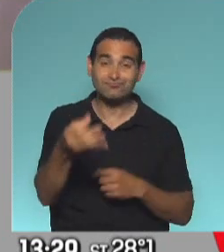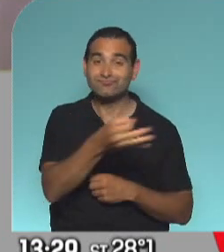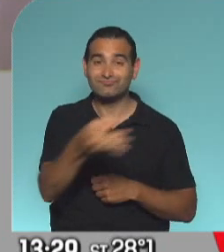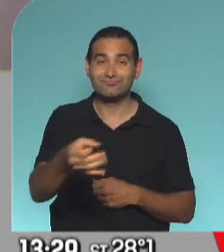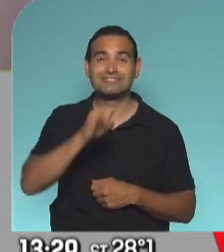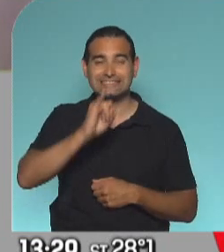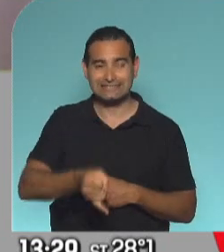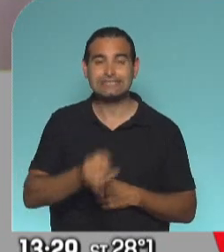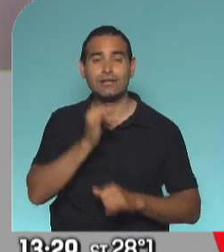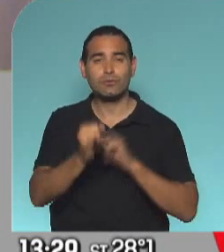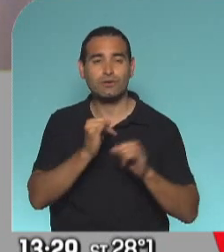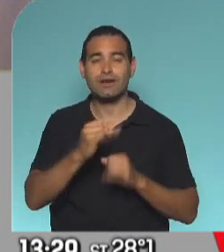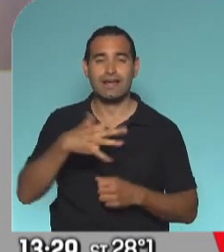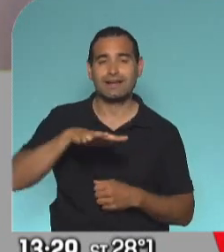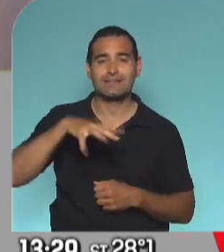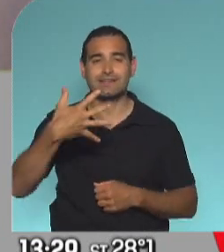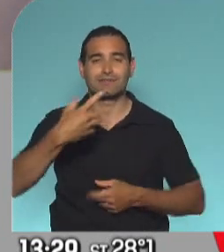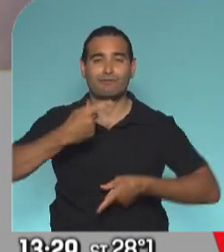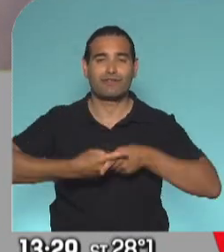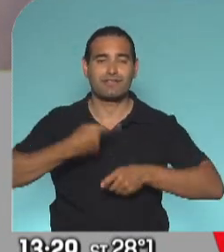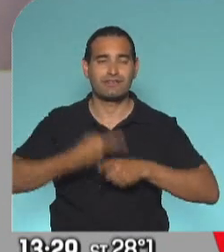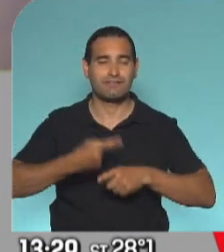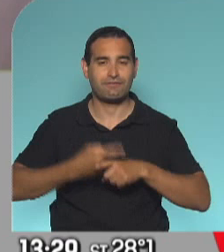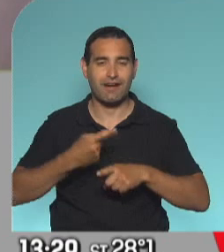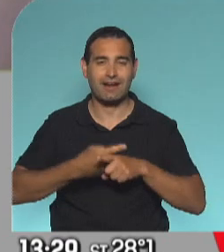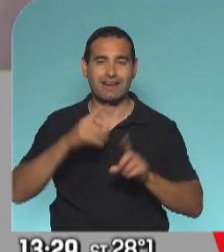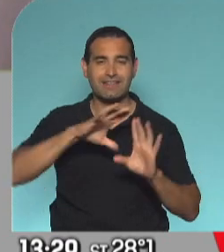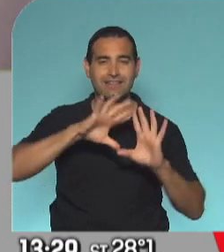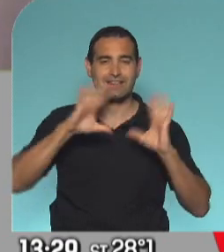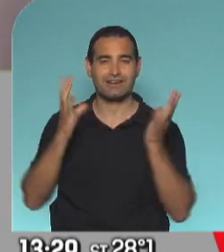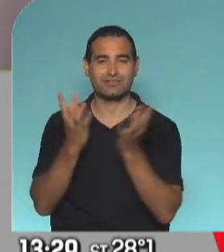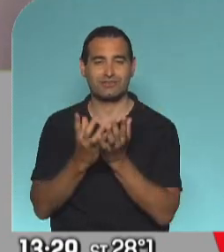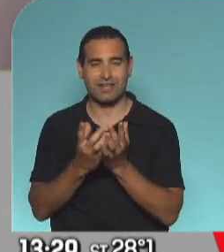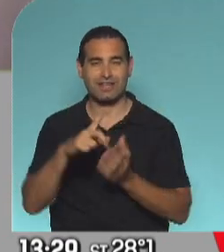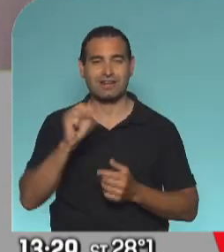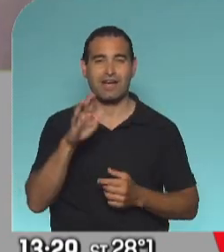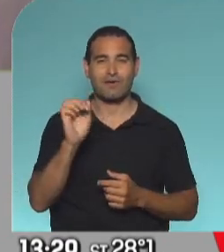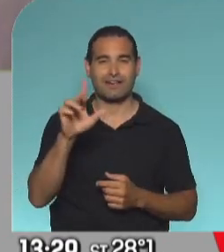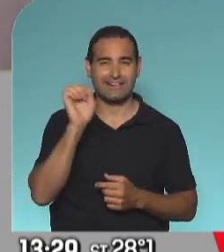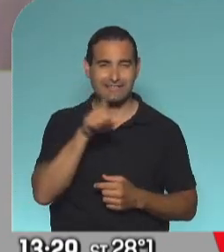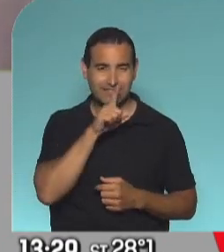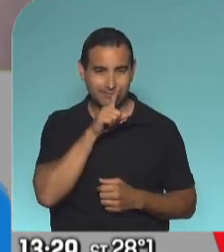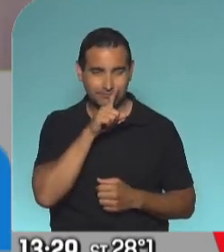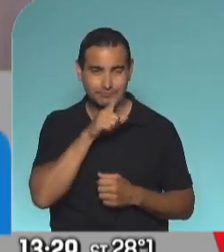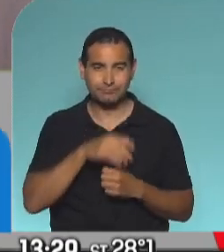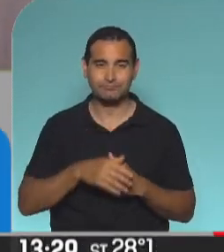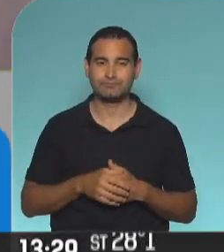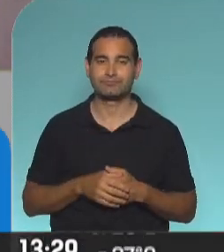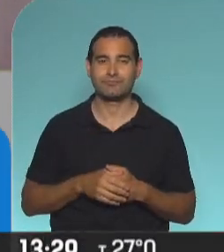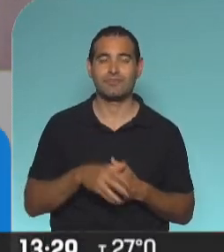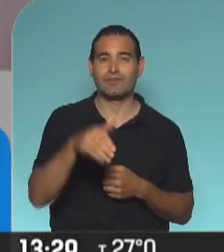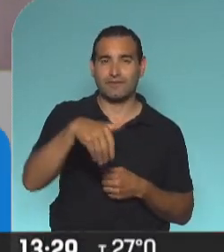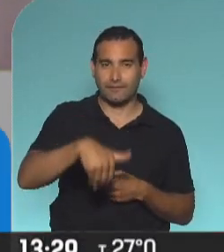efectivamente estamos hablando de la quinta edición del Festival Internacional de Cabaret, el FICA, que va a